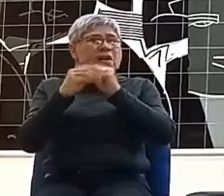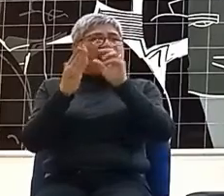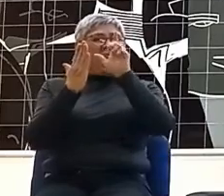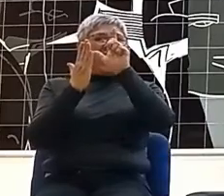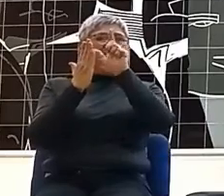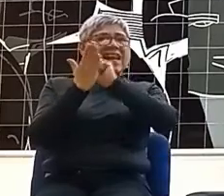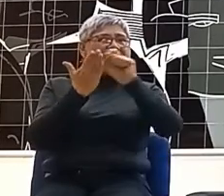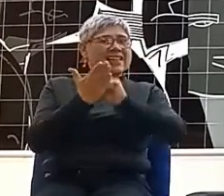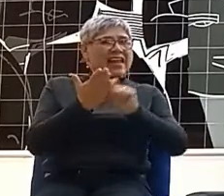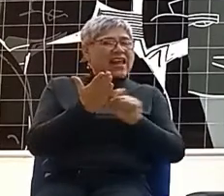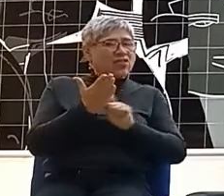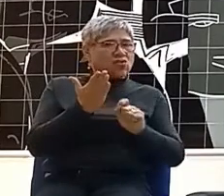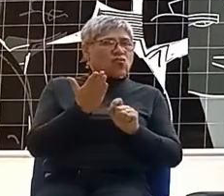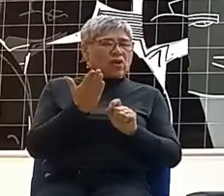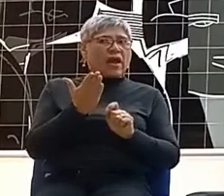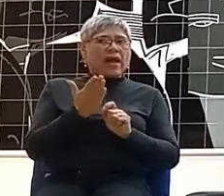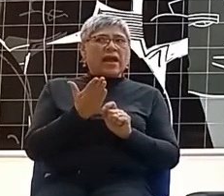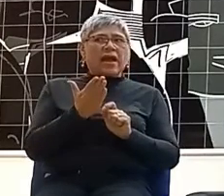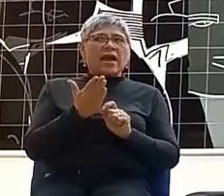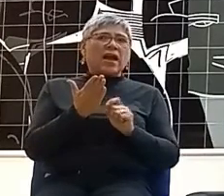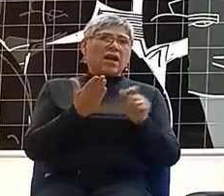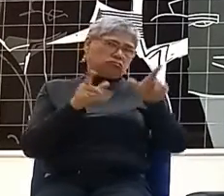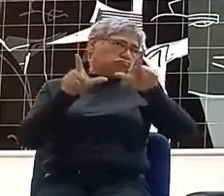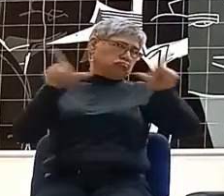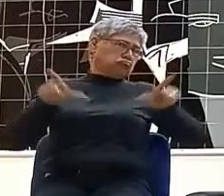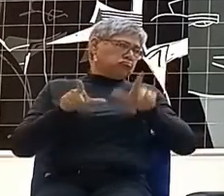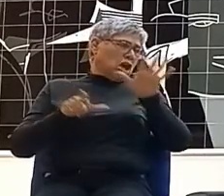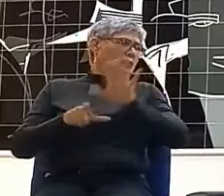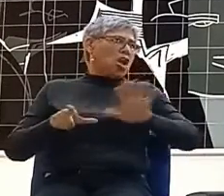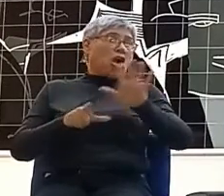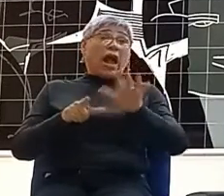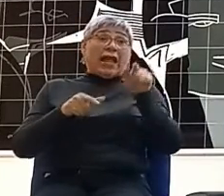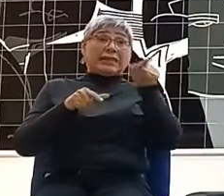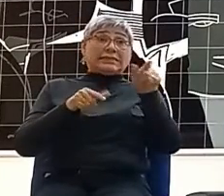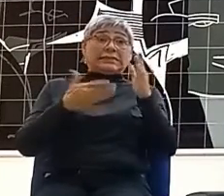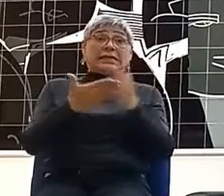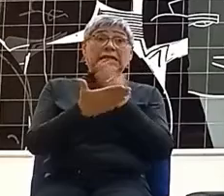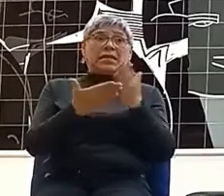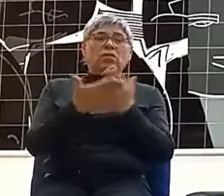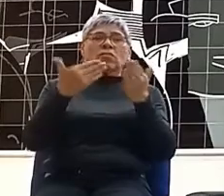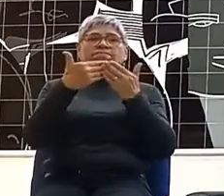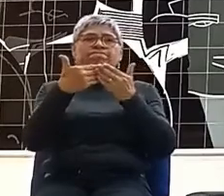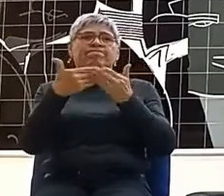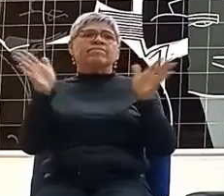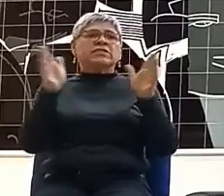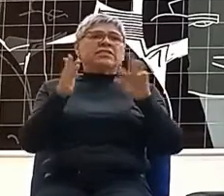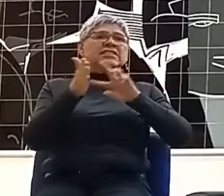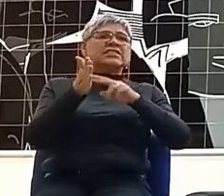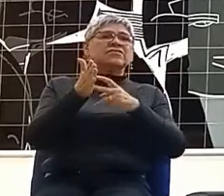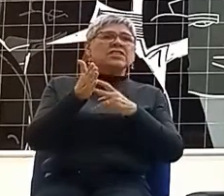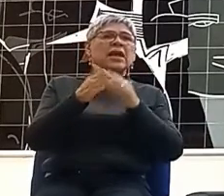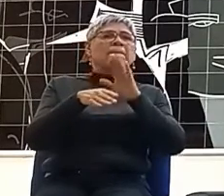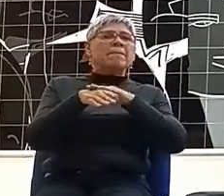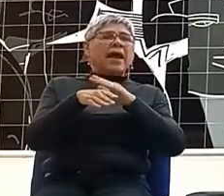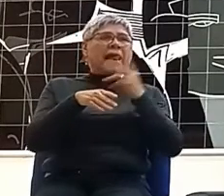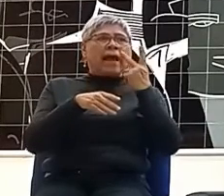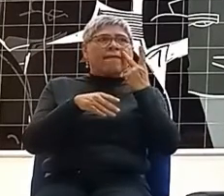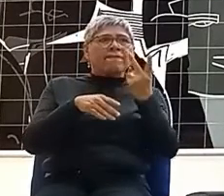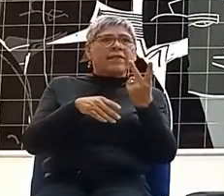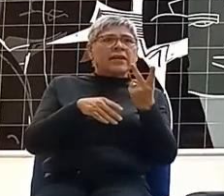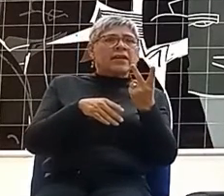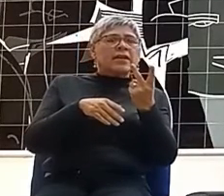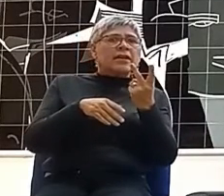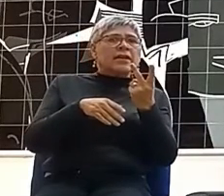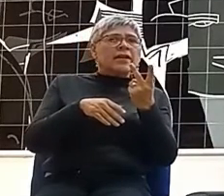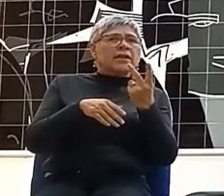hecho en nuestra localidad, es un libro que abre puertas, Paisaje Urbano del Siglo que Amanece, con